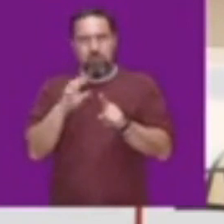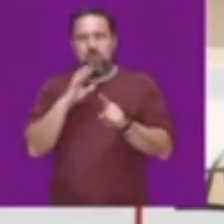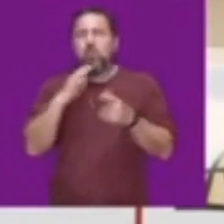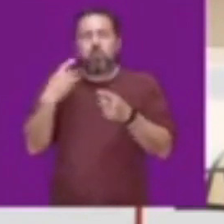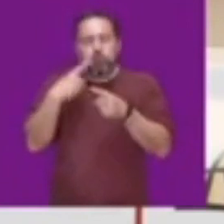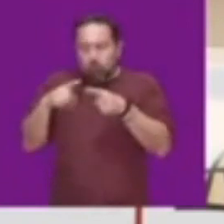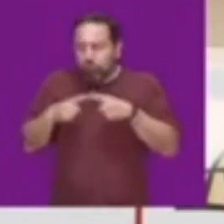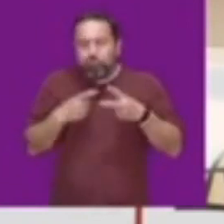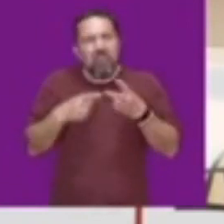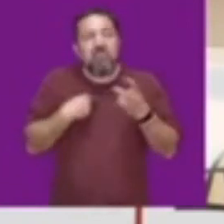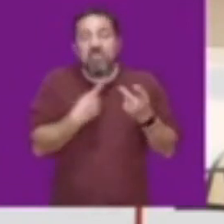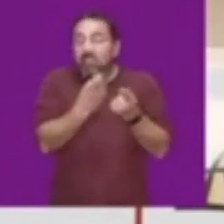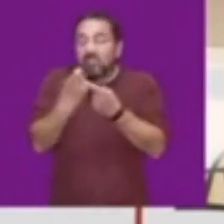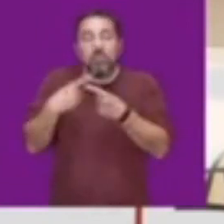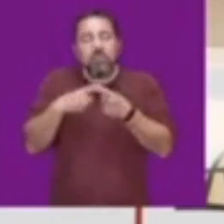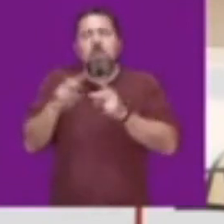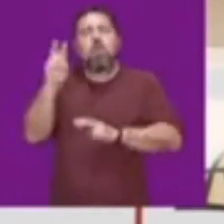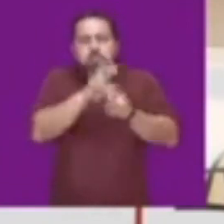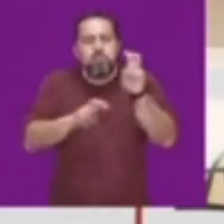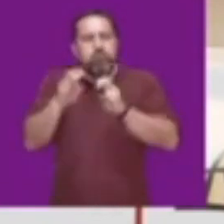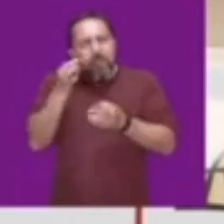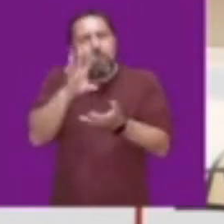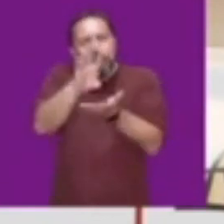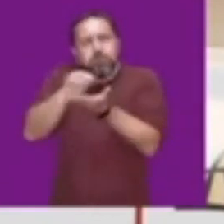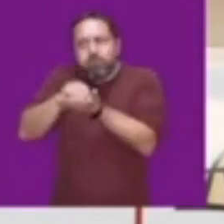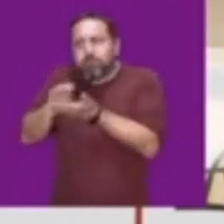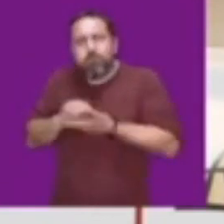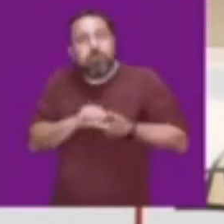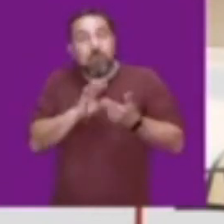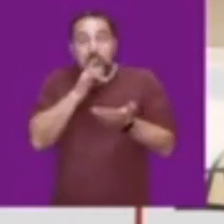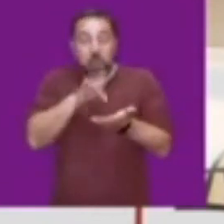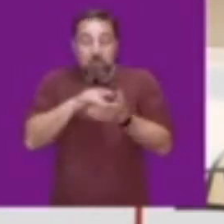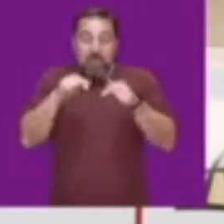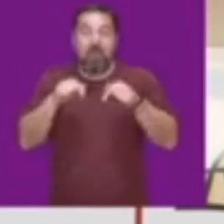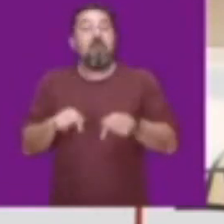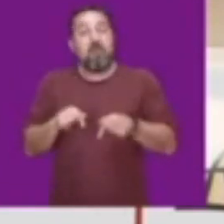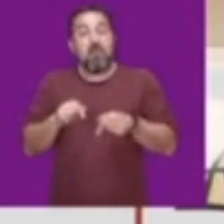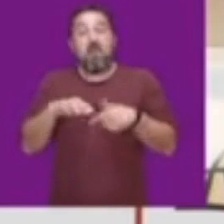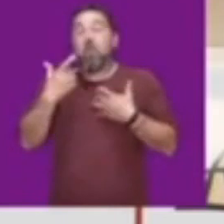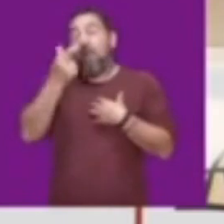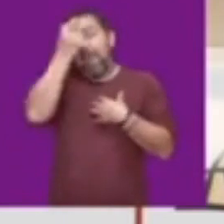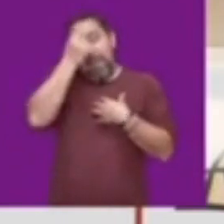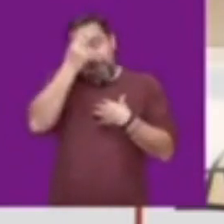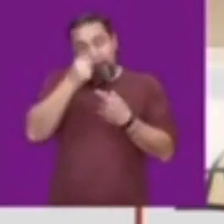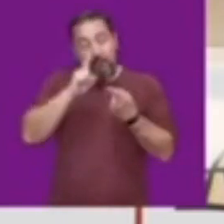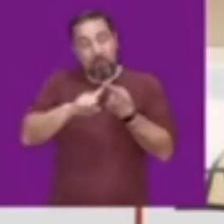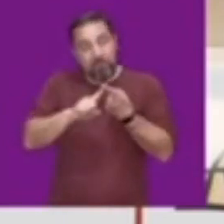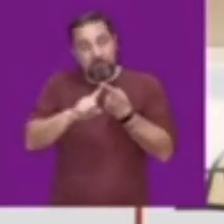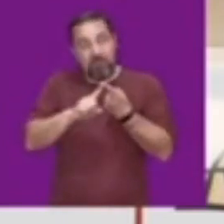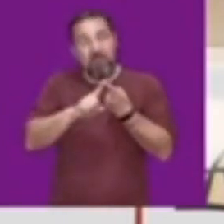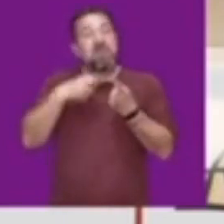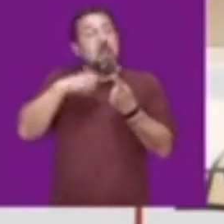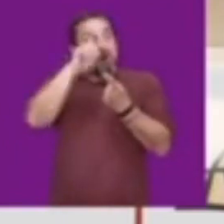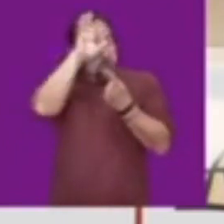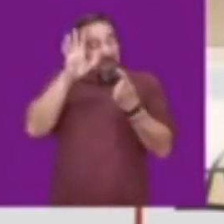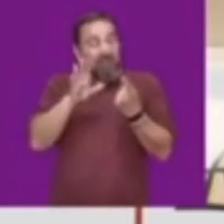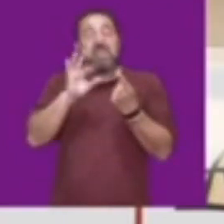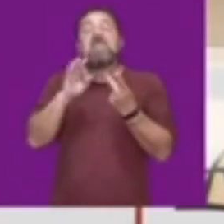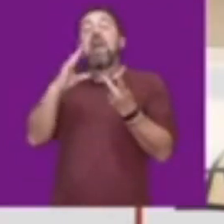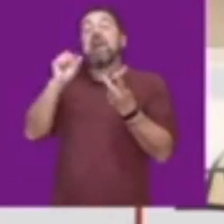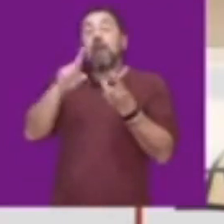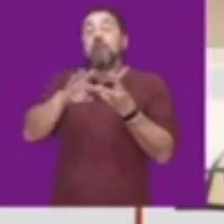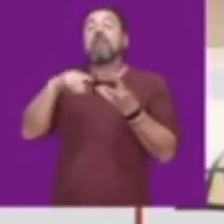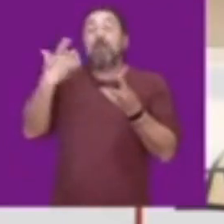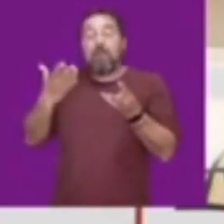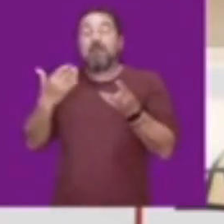buscar todas las cosas que vais a necesitar para hacer esta actividad, mientras Eva, con Patty y con Carlos,